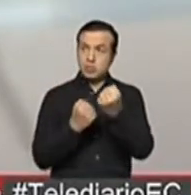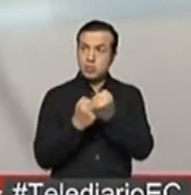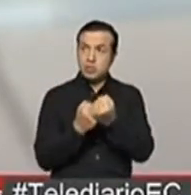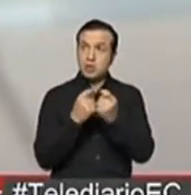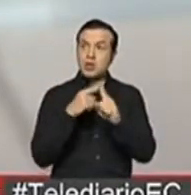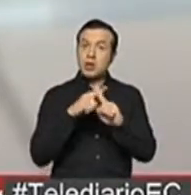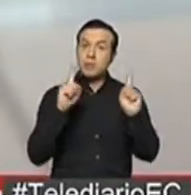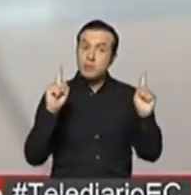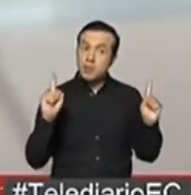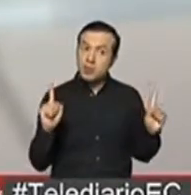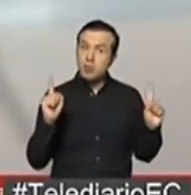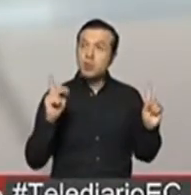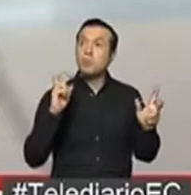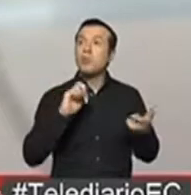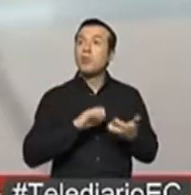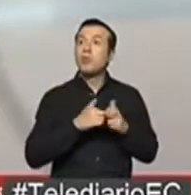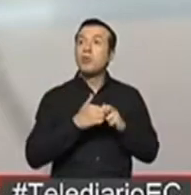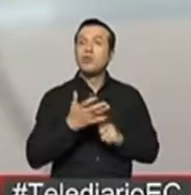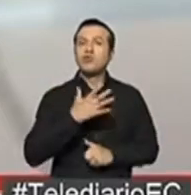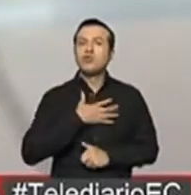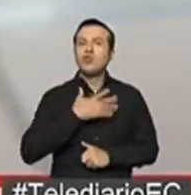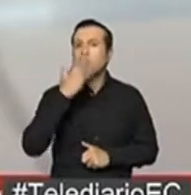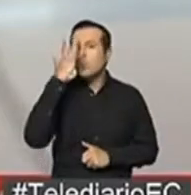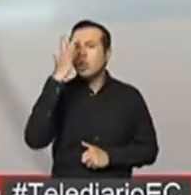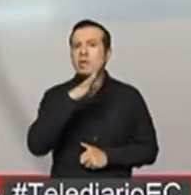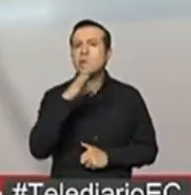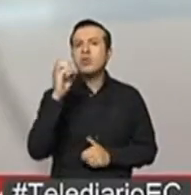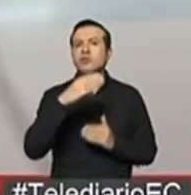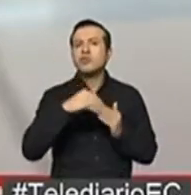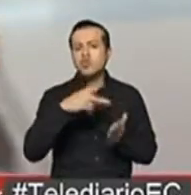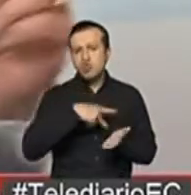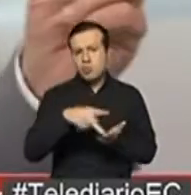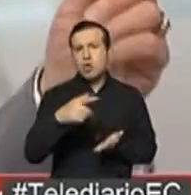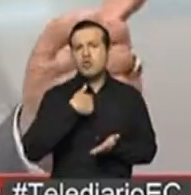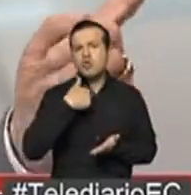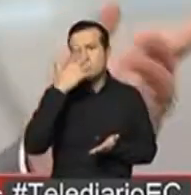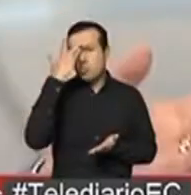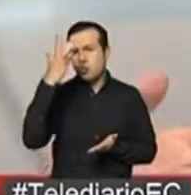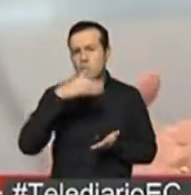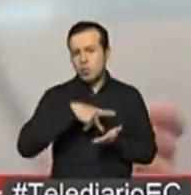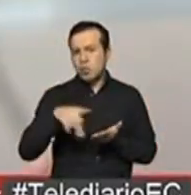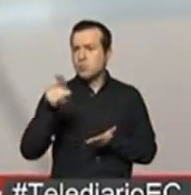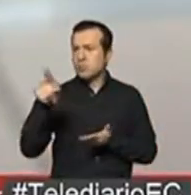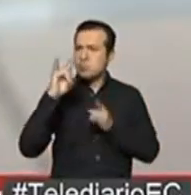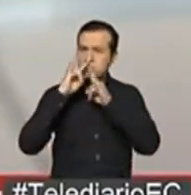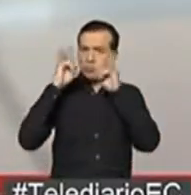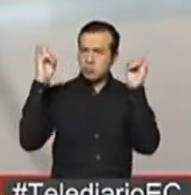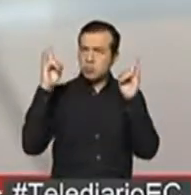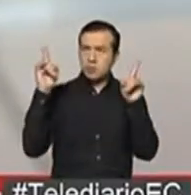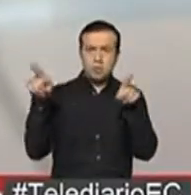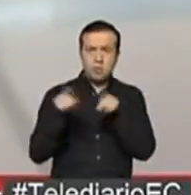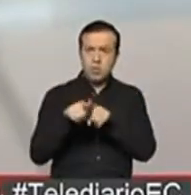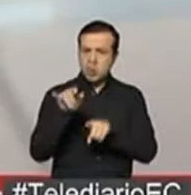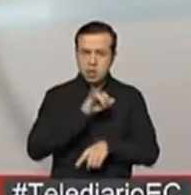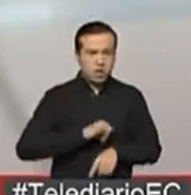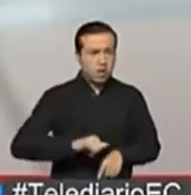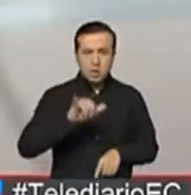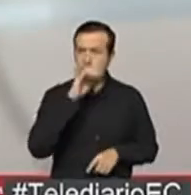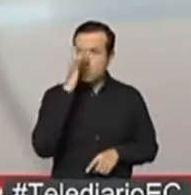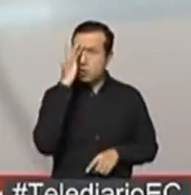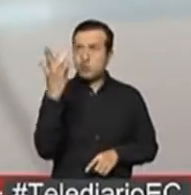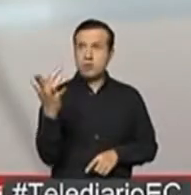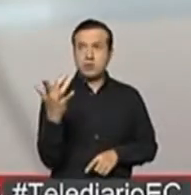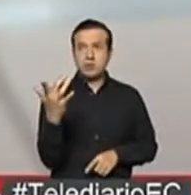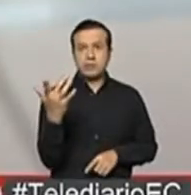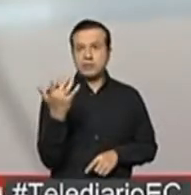ahí si bien el gran problema y yo porque voy a pagar 500 zonas y el señor de allá que es millonario va a pagar lo mismo entonces